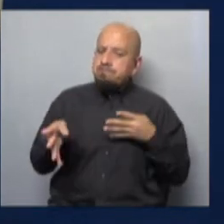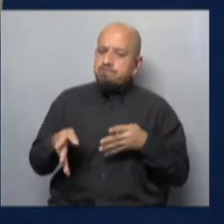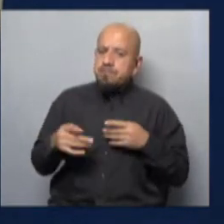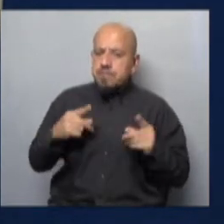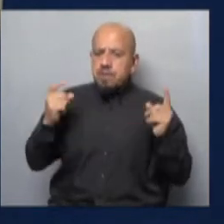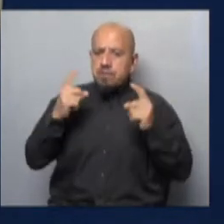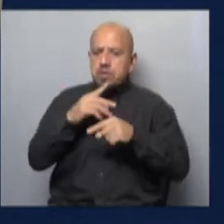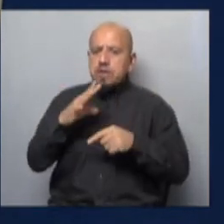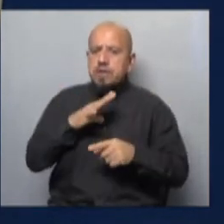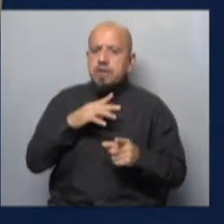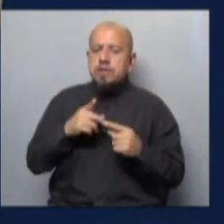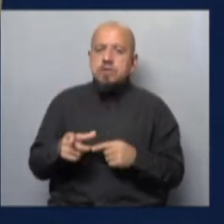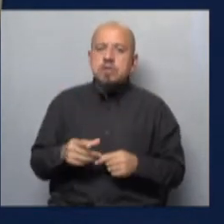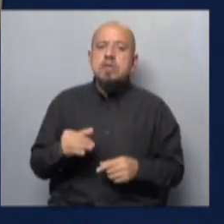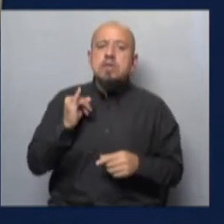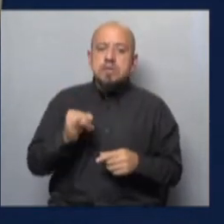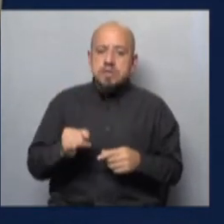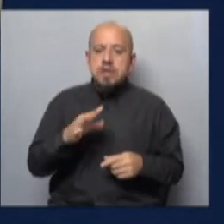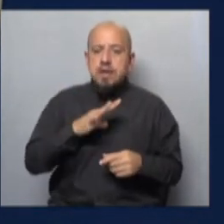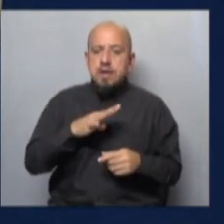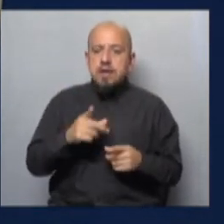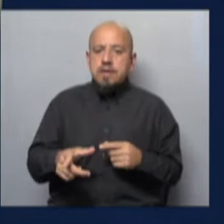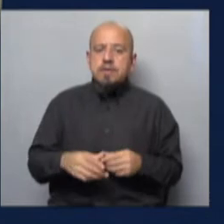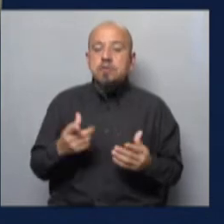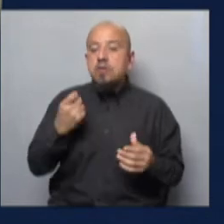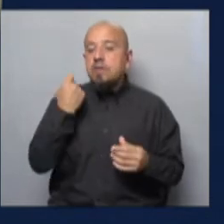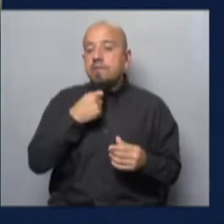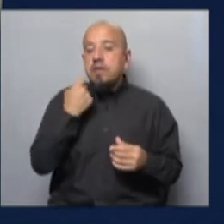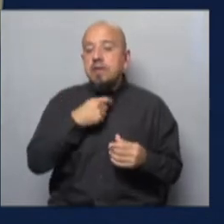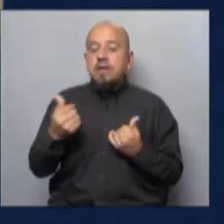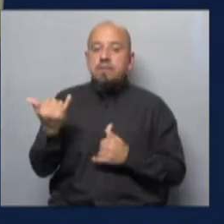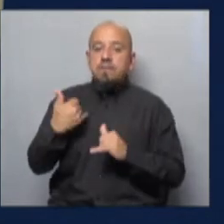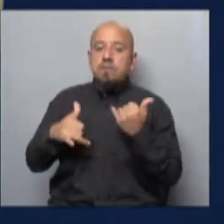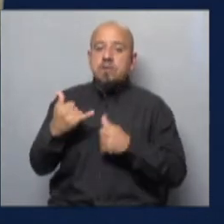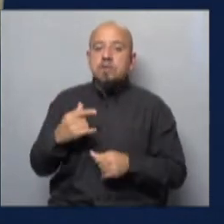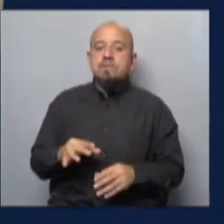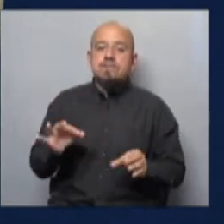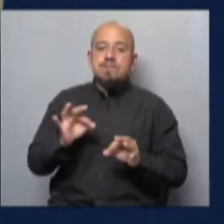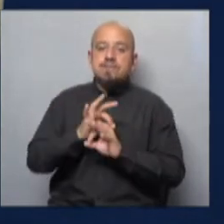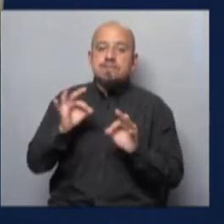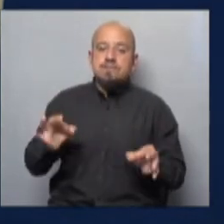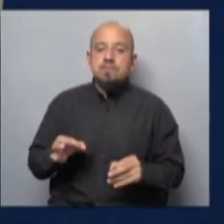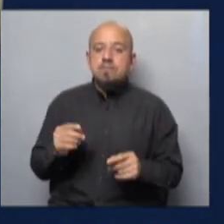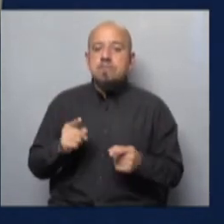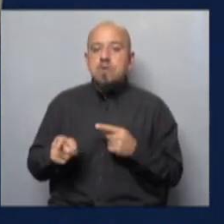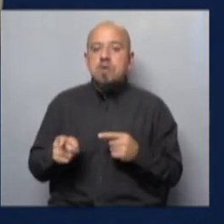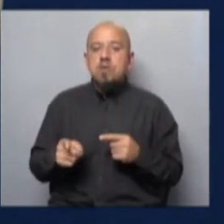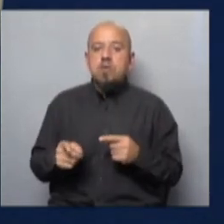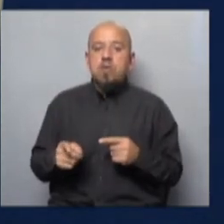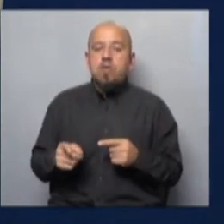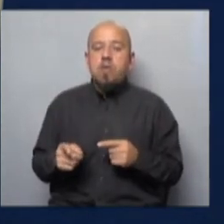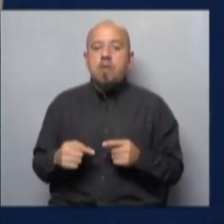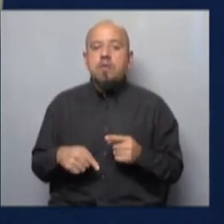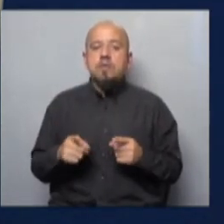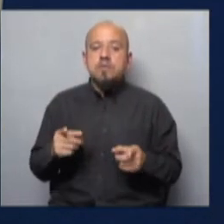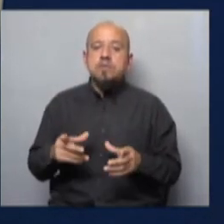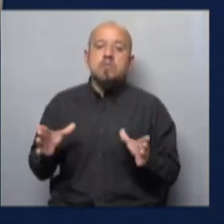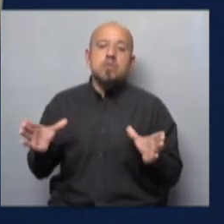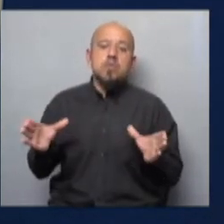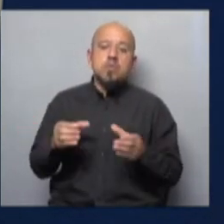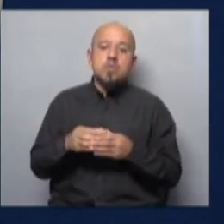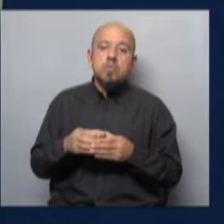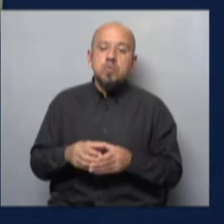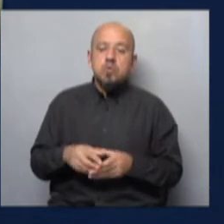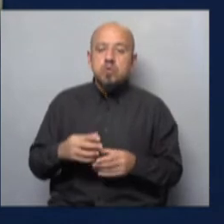dificultades que se presentan si más bien tiene que ver con la falta de información o que se encuentra diversificada entonces como equipo de atención